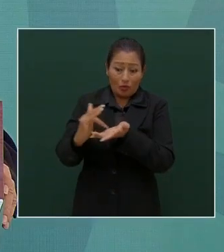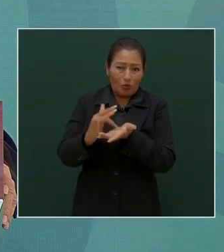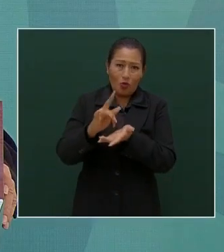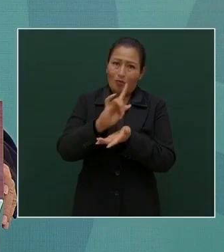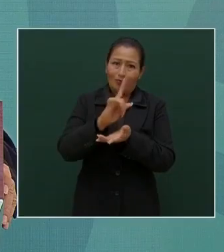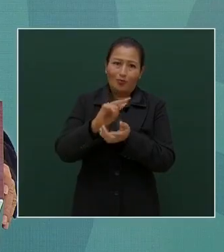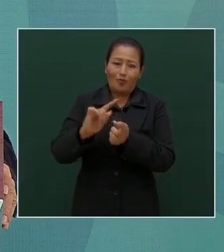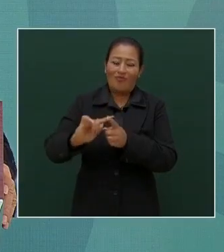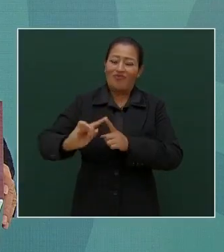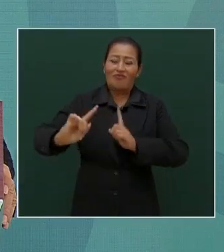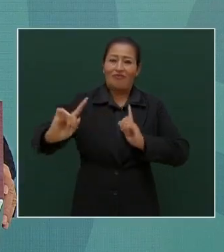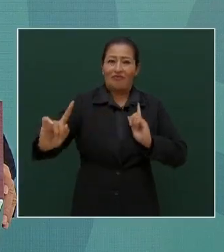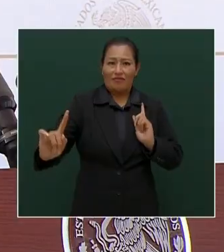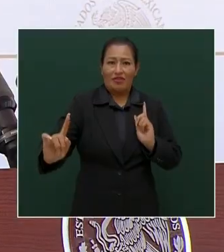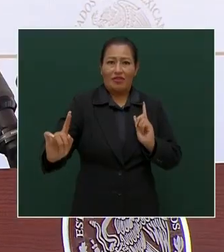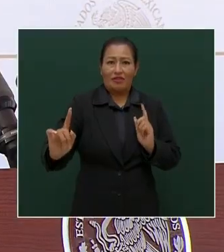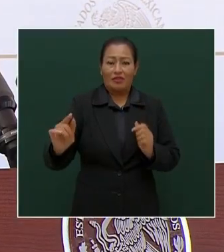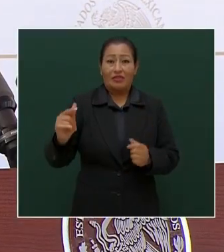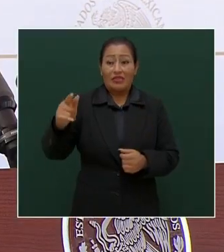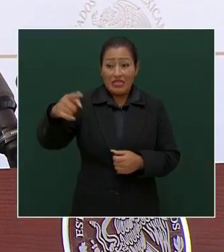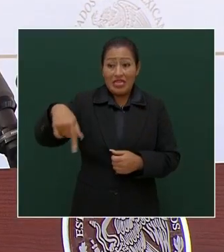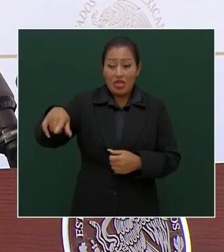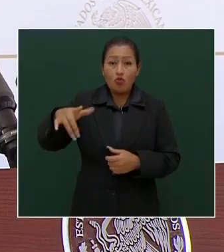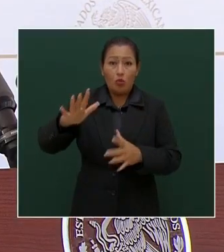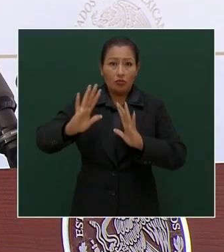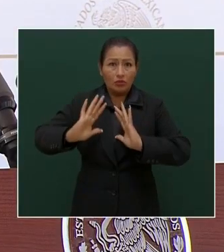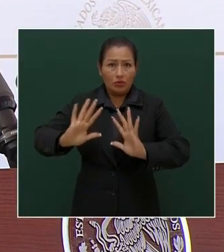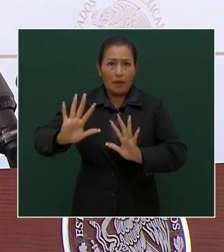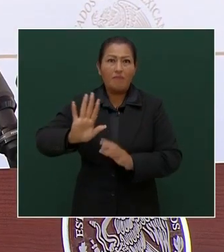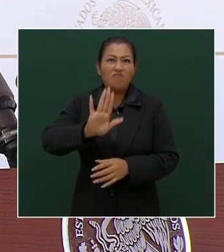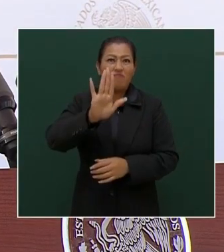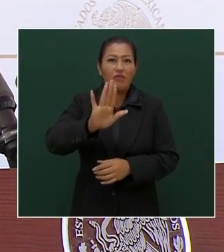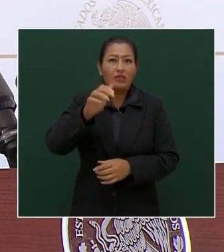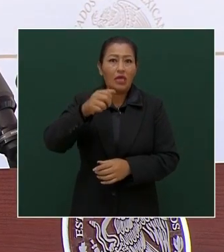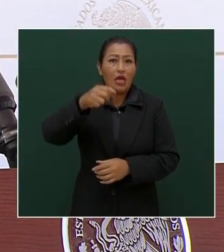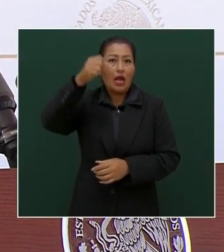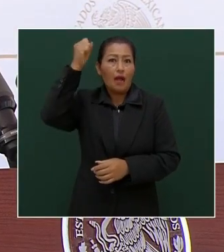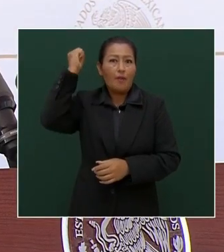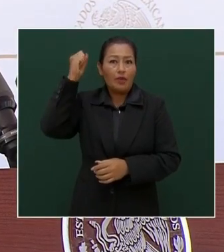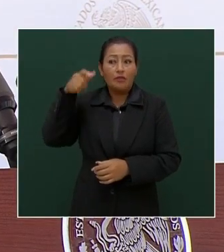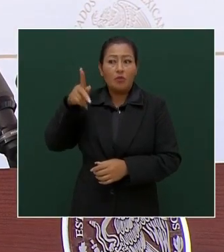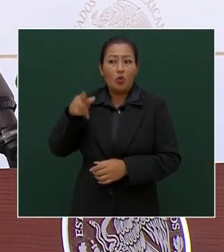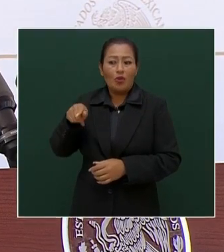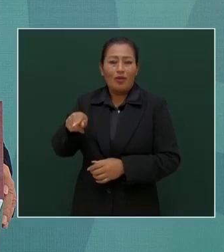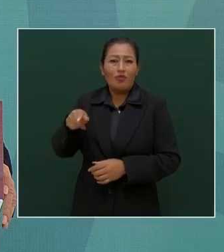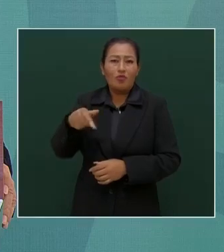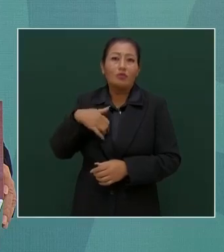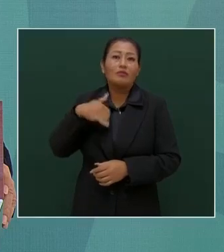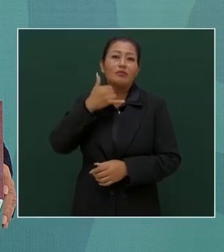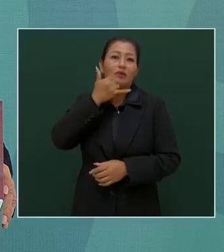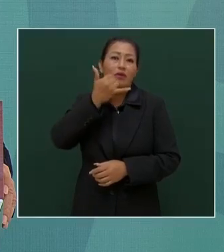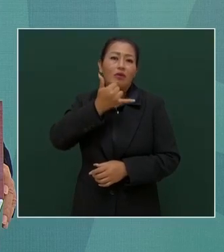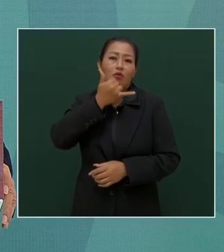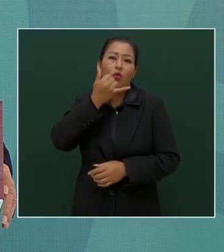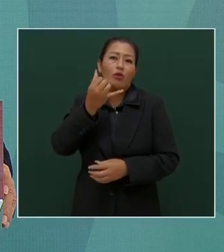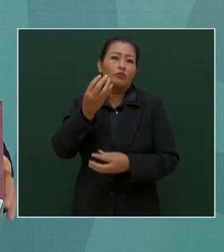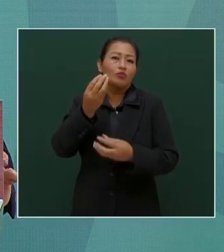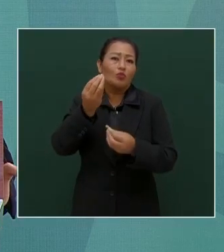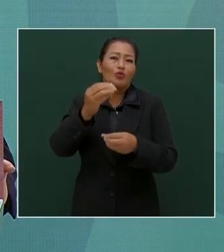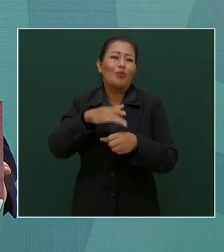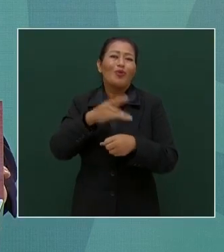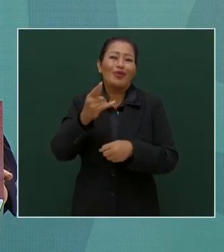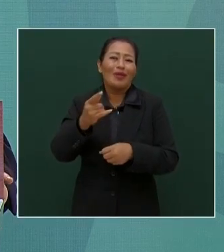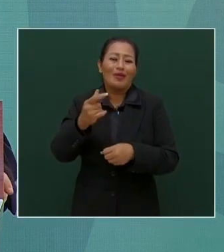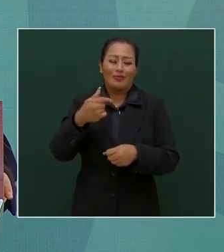están en una abierta campaña, nada más que se equivocan, porque